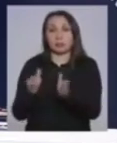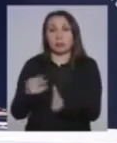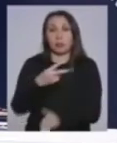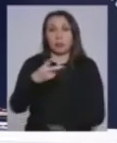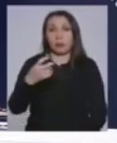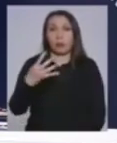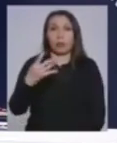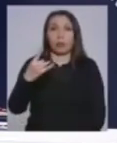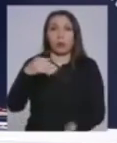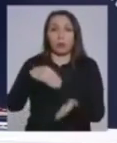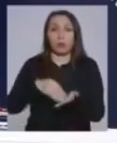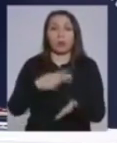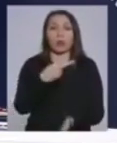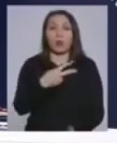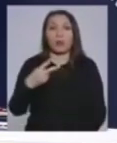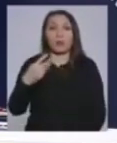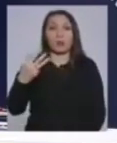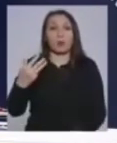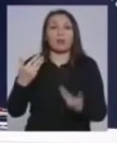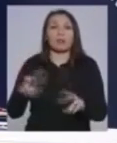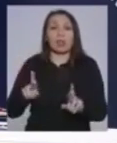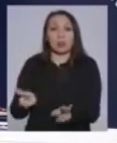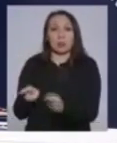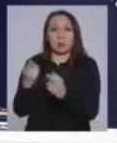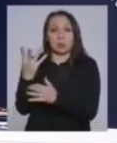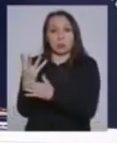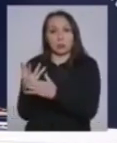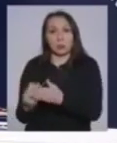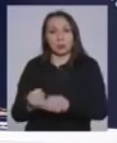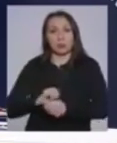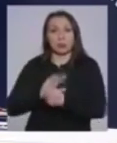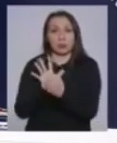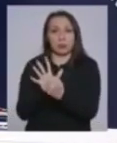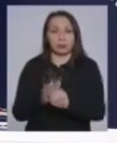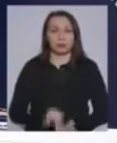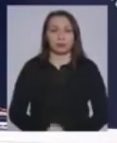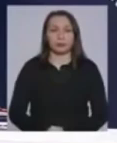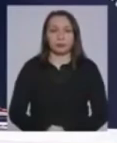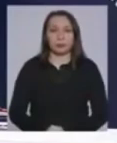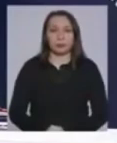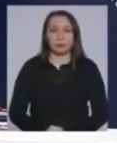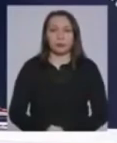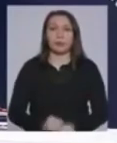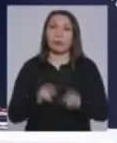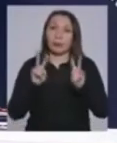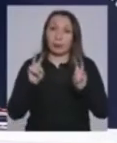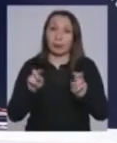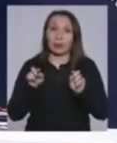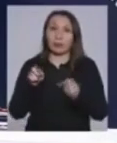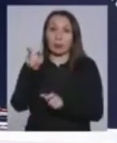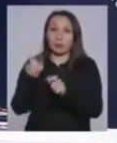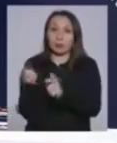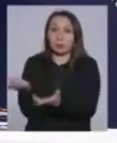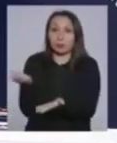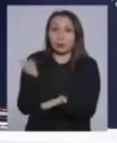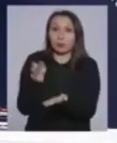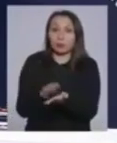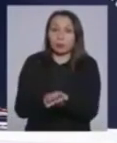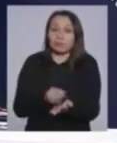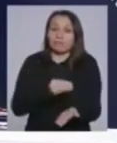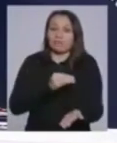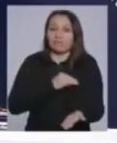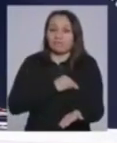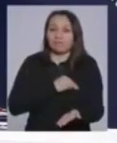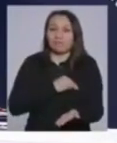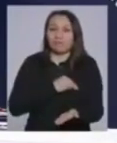241.229 se han recuperado del COVID-19. En relación a los fallecimientos, queremos